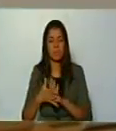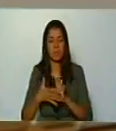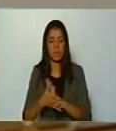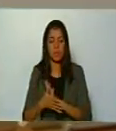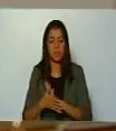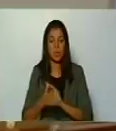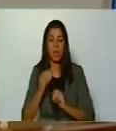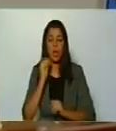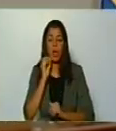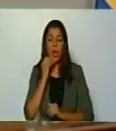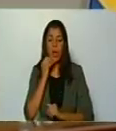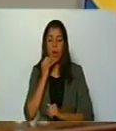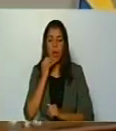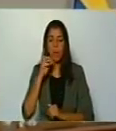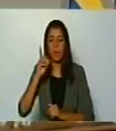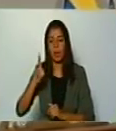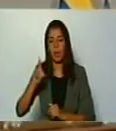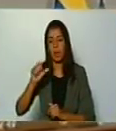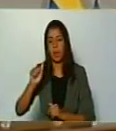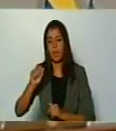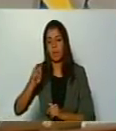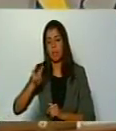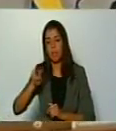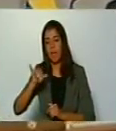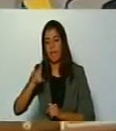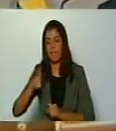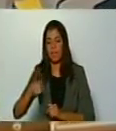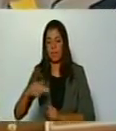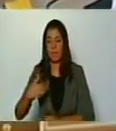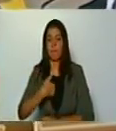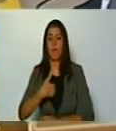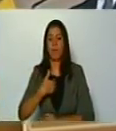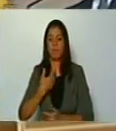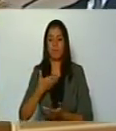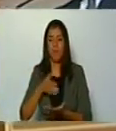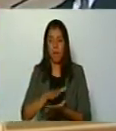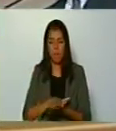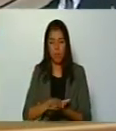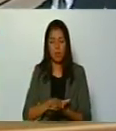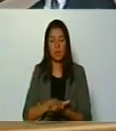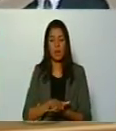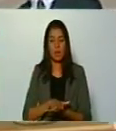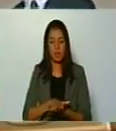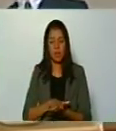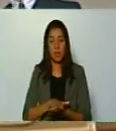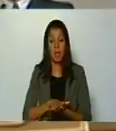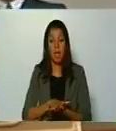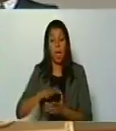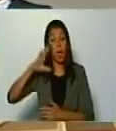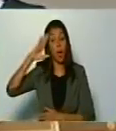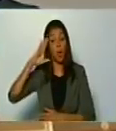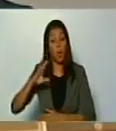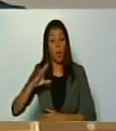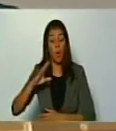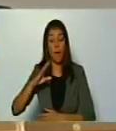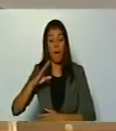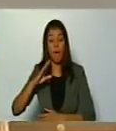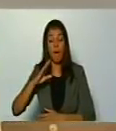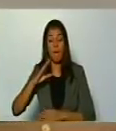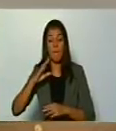joven David Vallenilla, que ya el autor de dicho